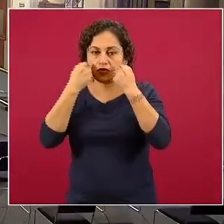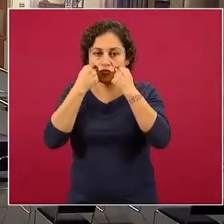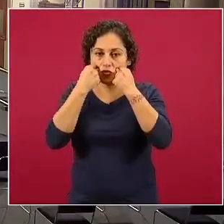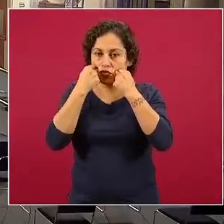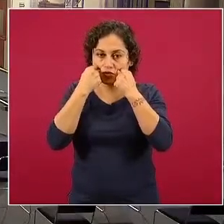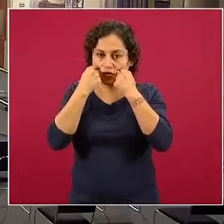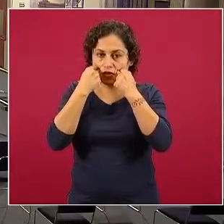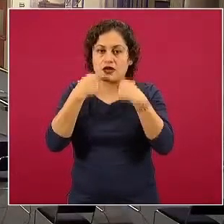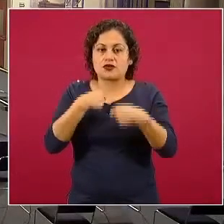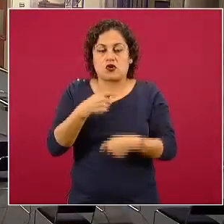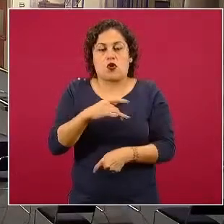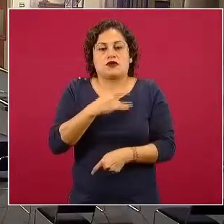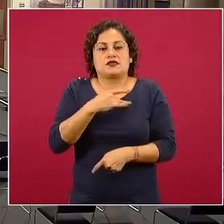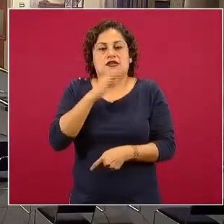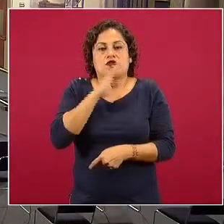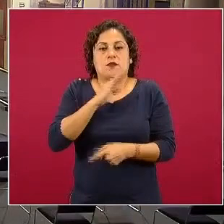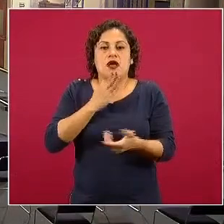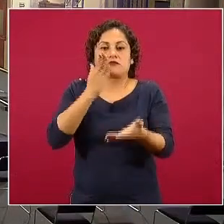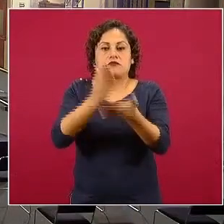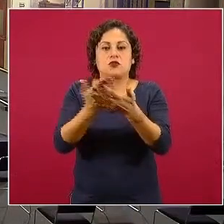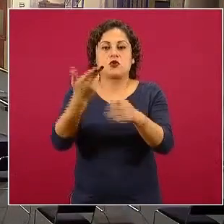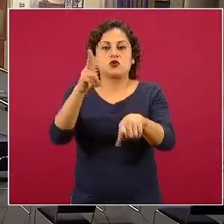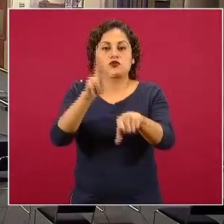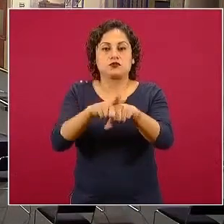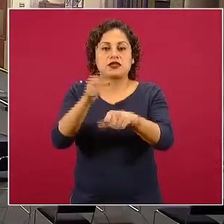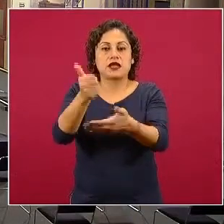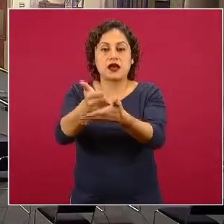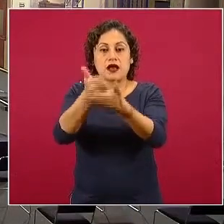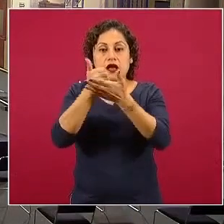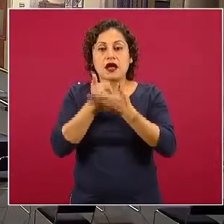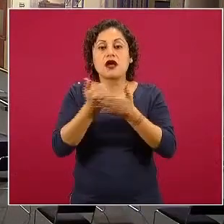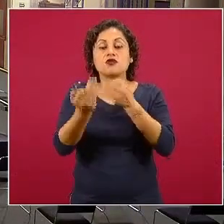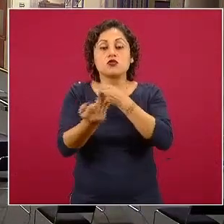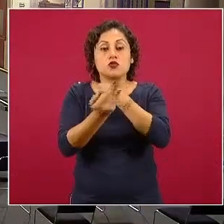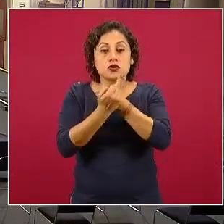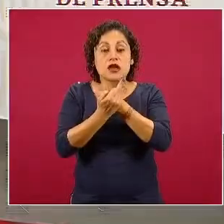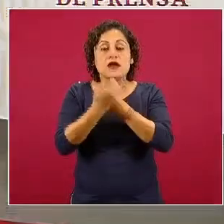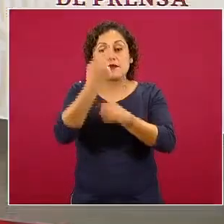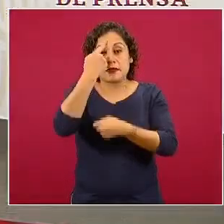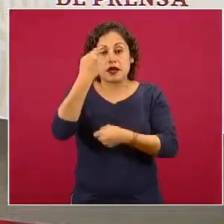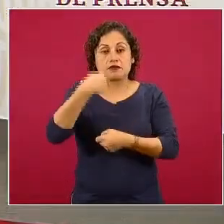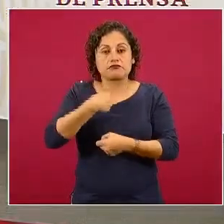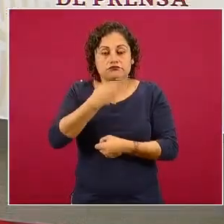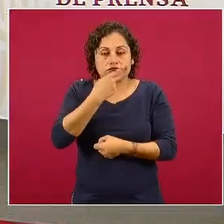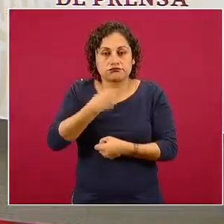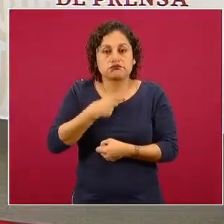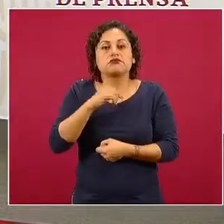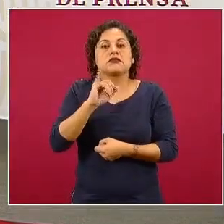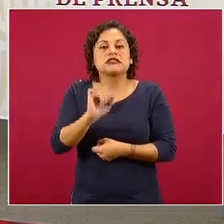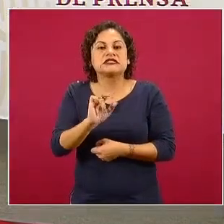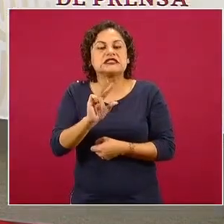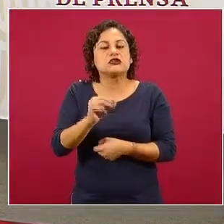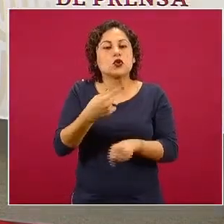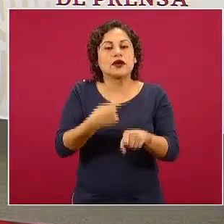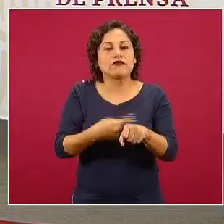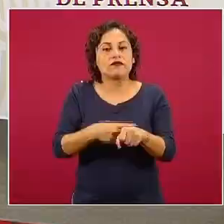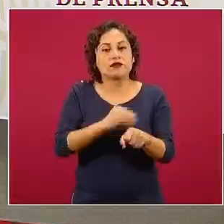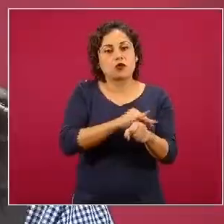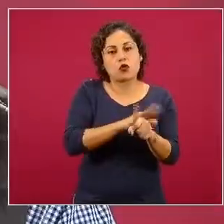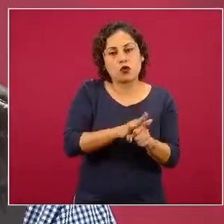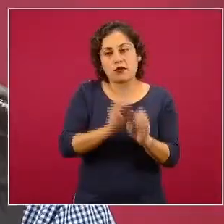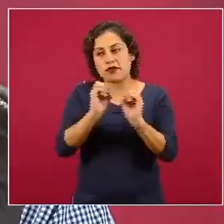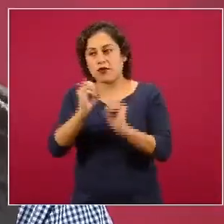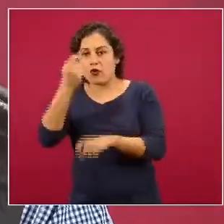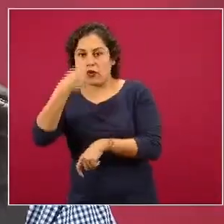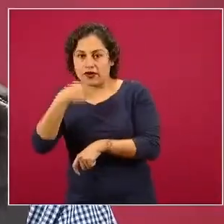más bien proporcionadas por un profesional de la salud, y ya será el laboratorio, el resultado de la muestra, el que